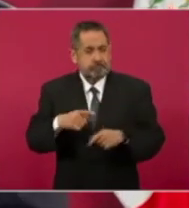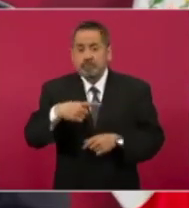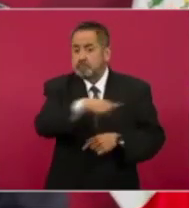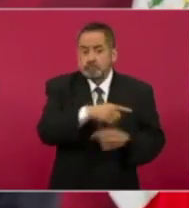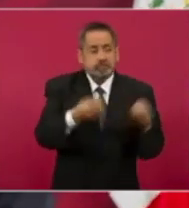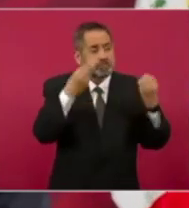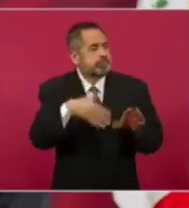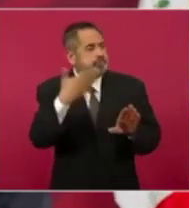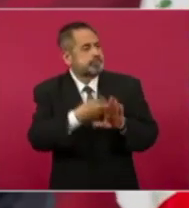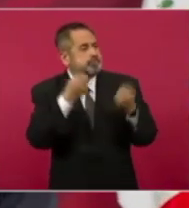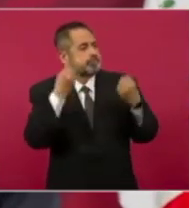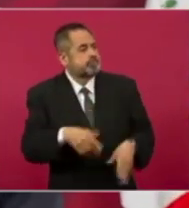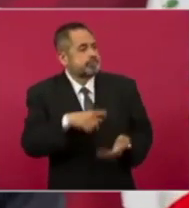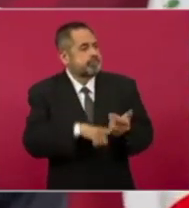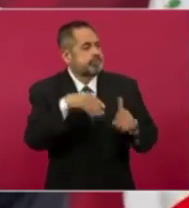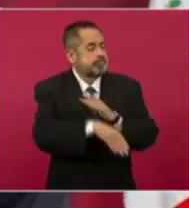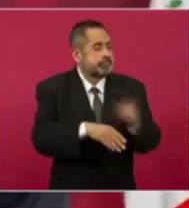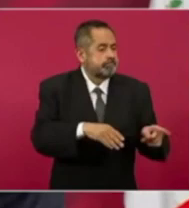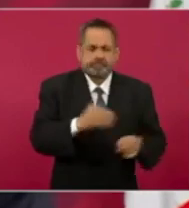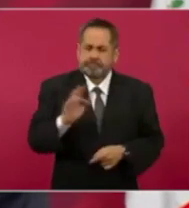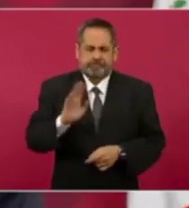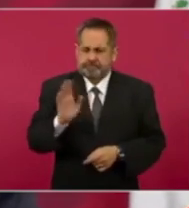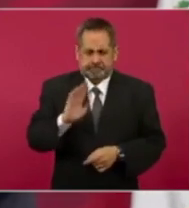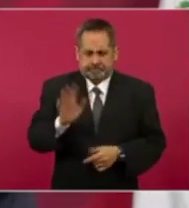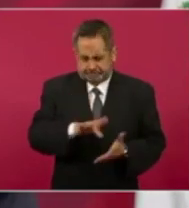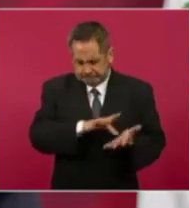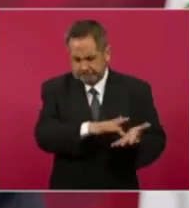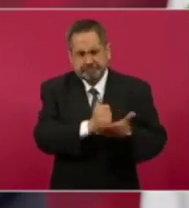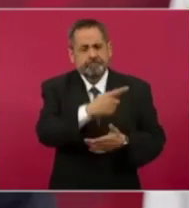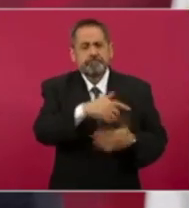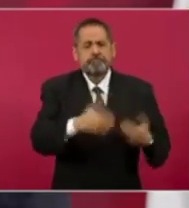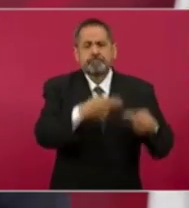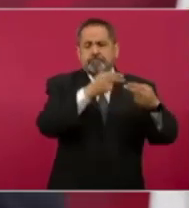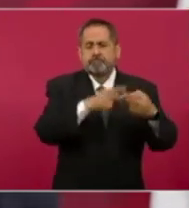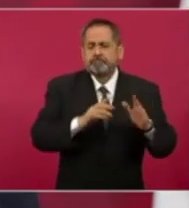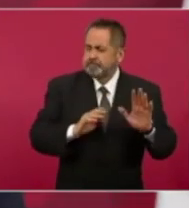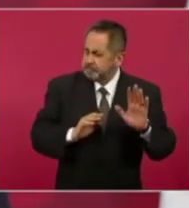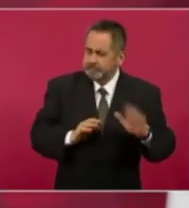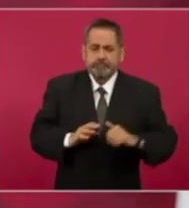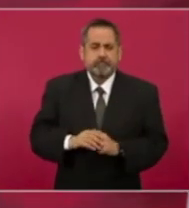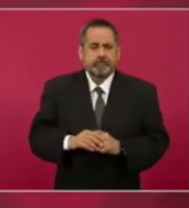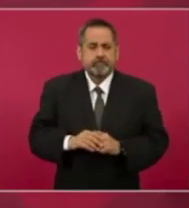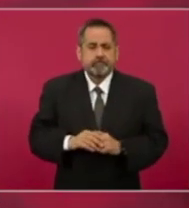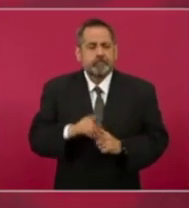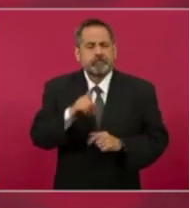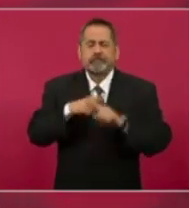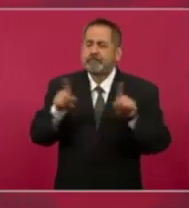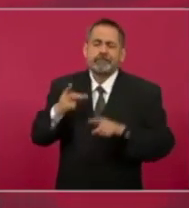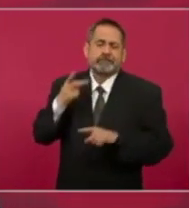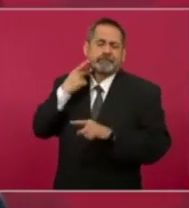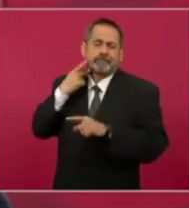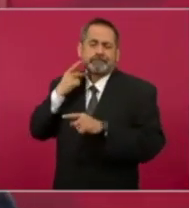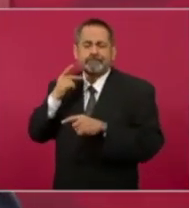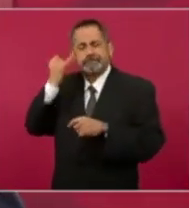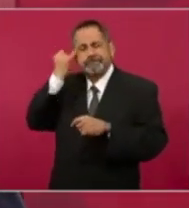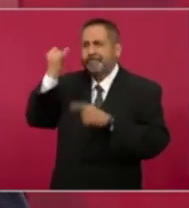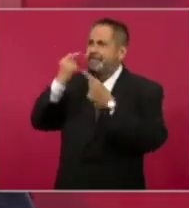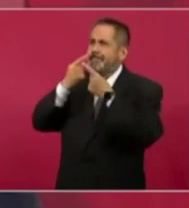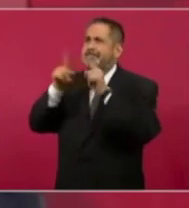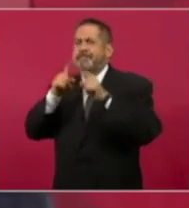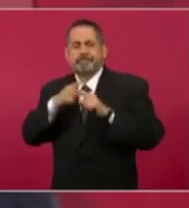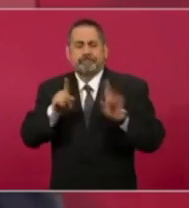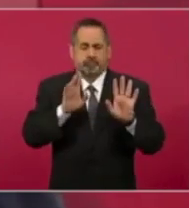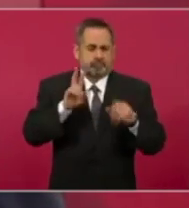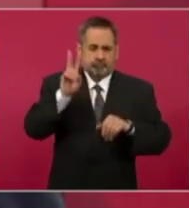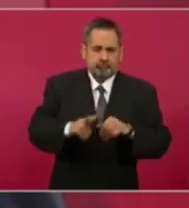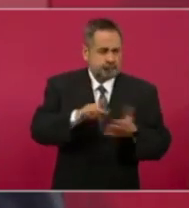afectado a los empresarios. Una cosa es lo político, lo ideológico, y